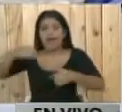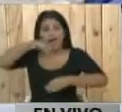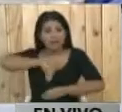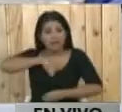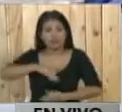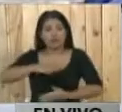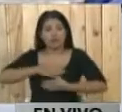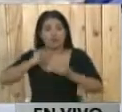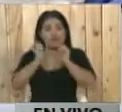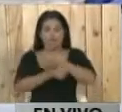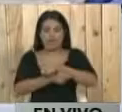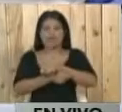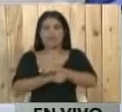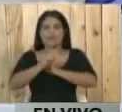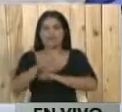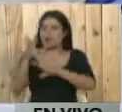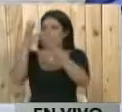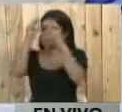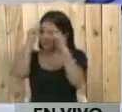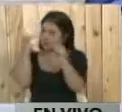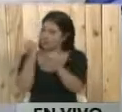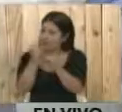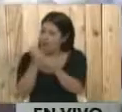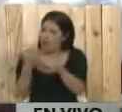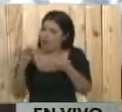que aprenda a vivir en comunidad, en solidaridad.